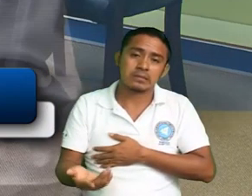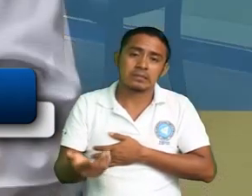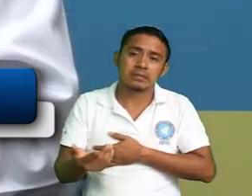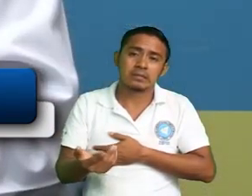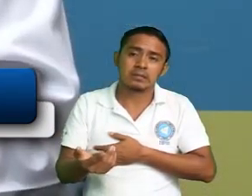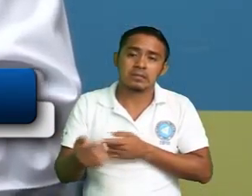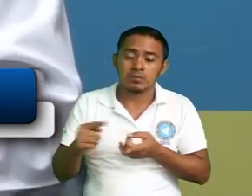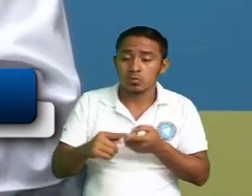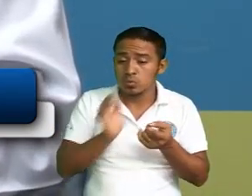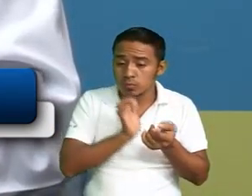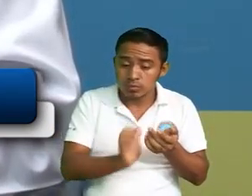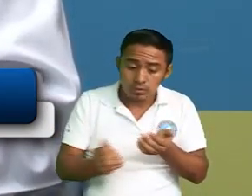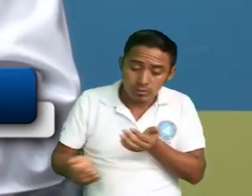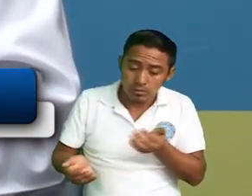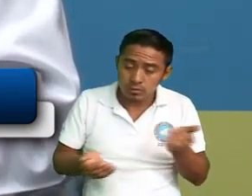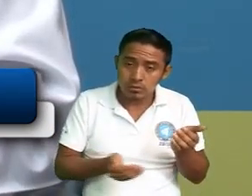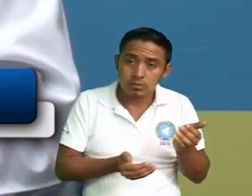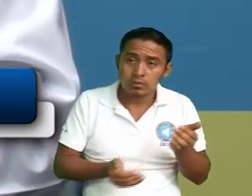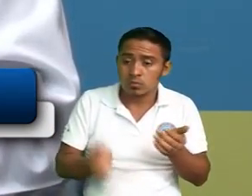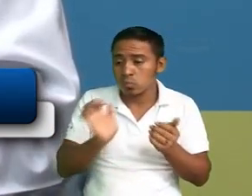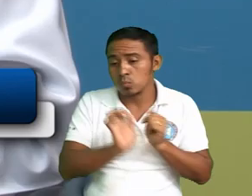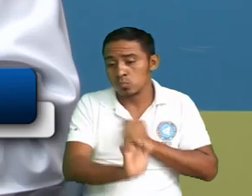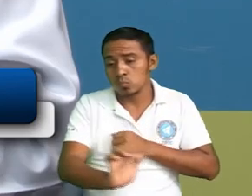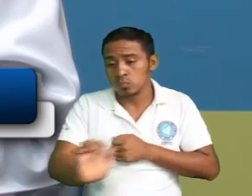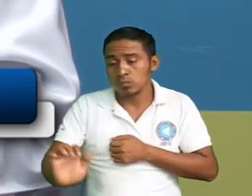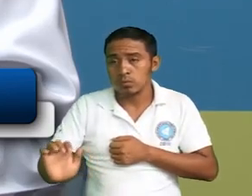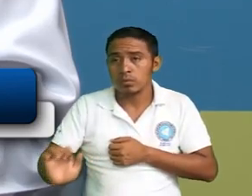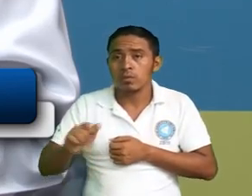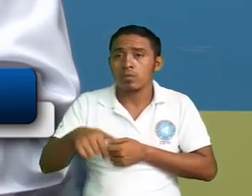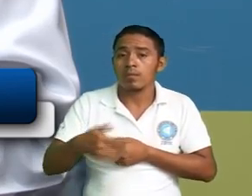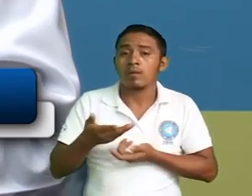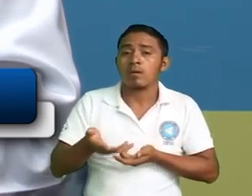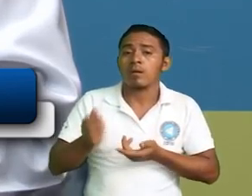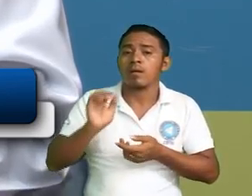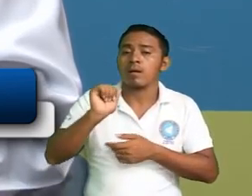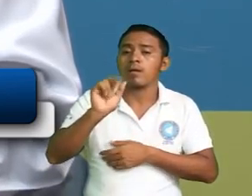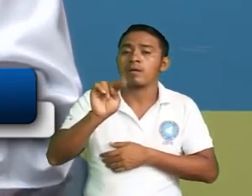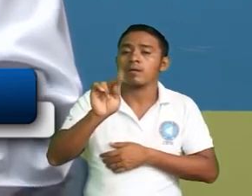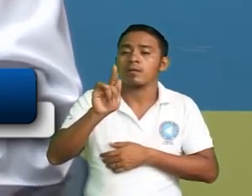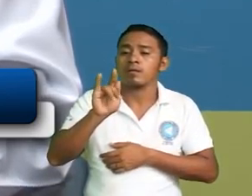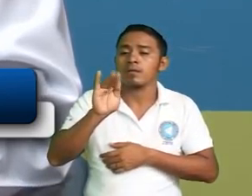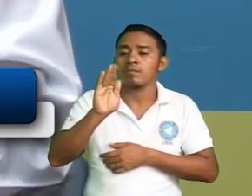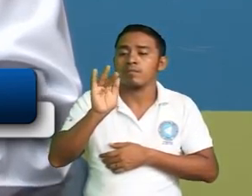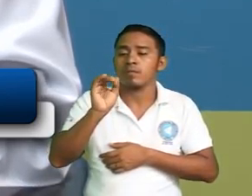paciente pediátrico, son antibióticos que tienen que